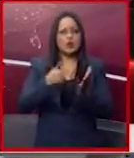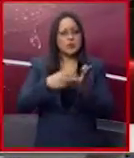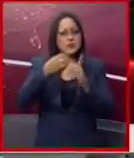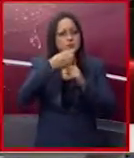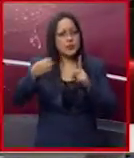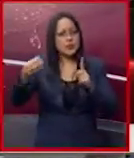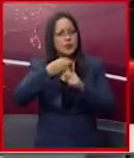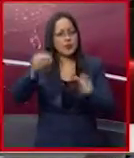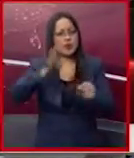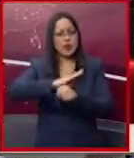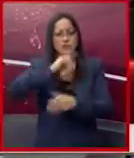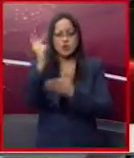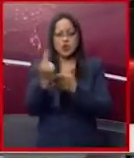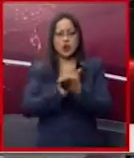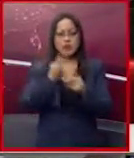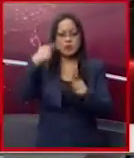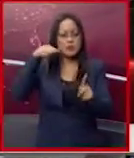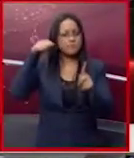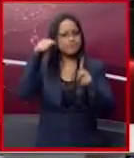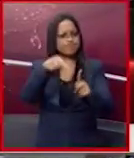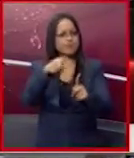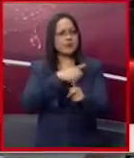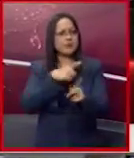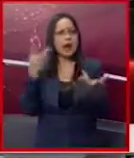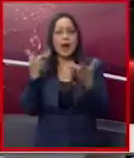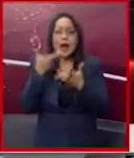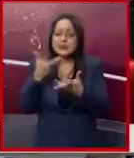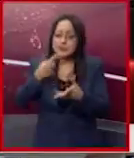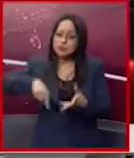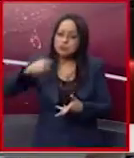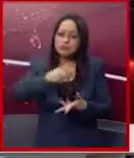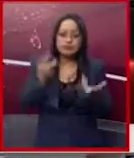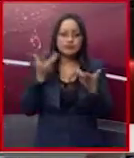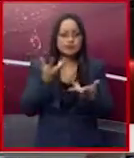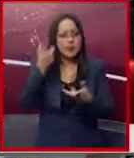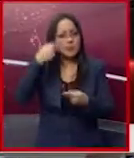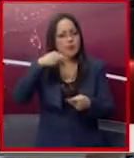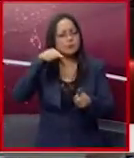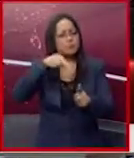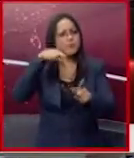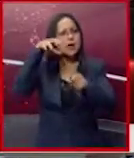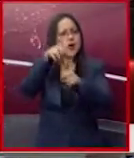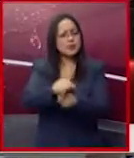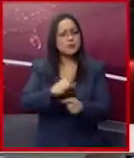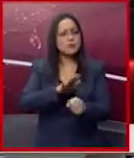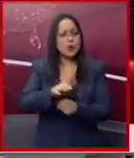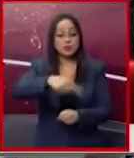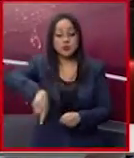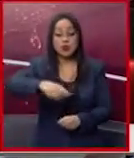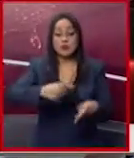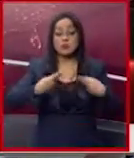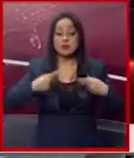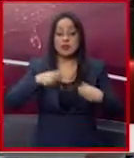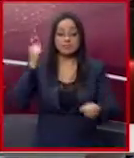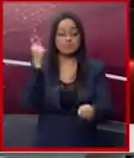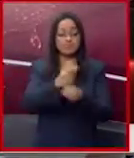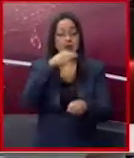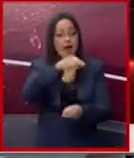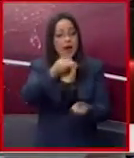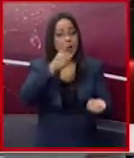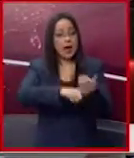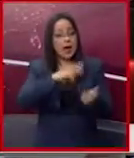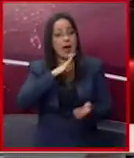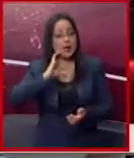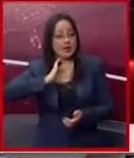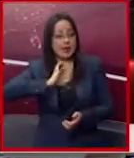las políticas públicas y tendremos que aplicarnos para lograr que estas personas que son diagnosticadas con